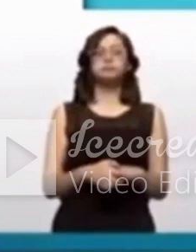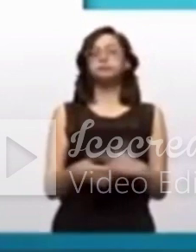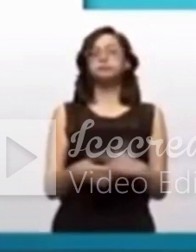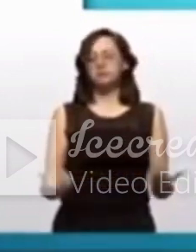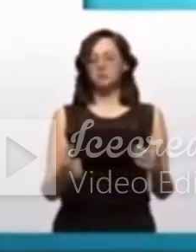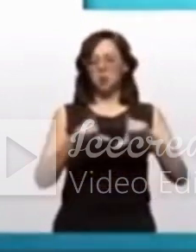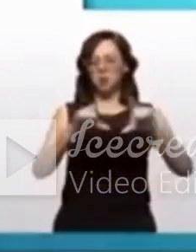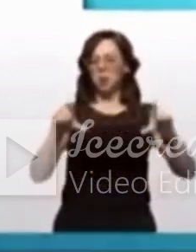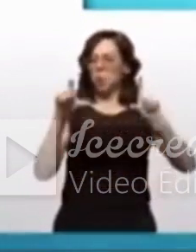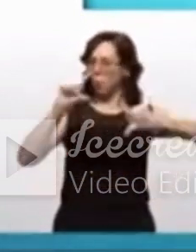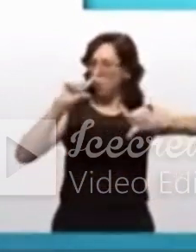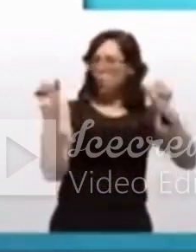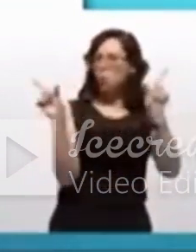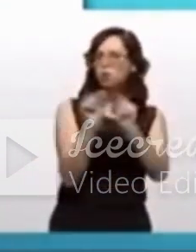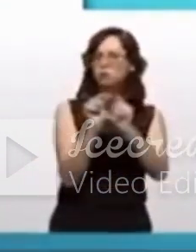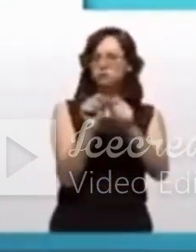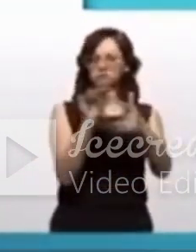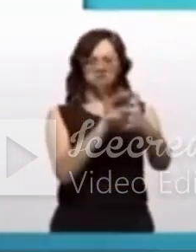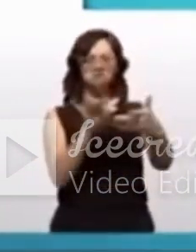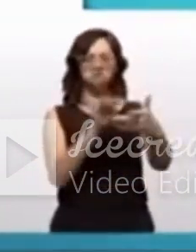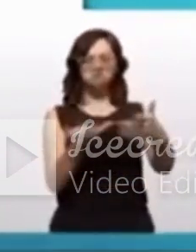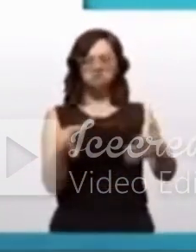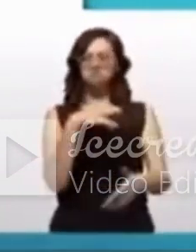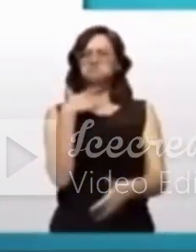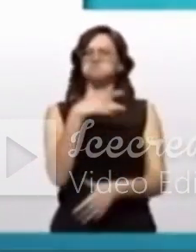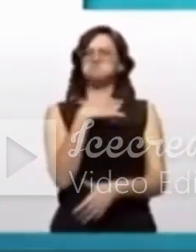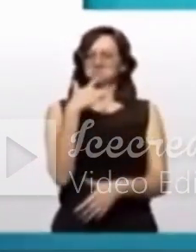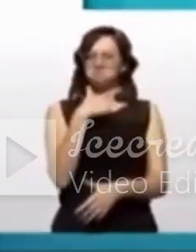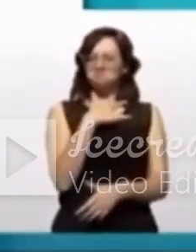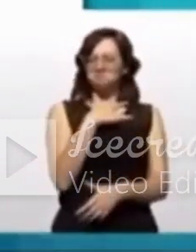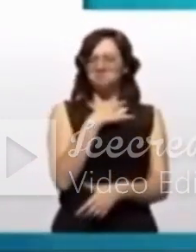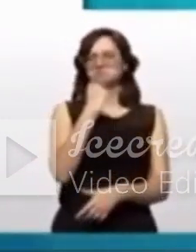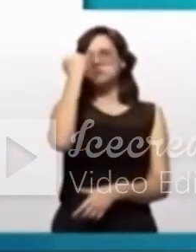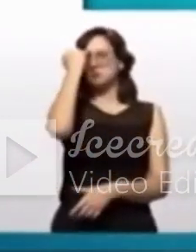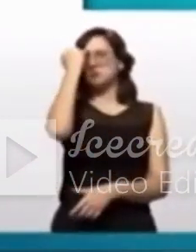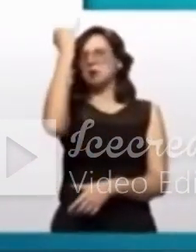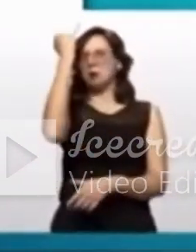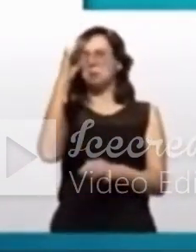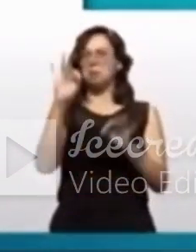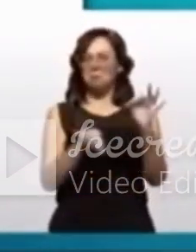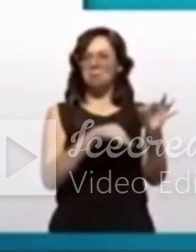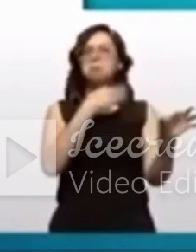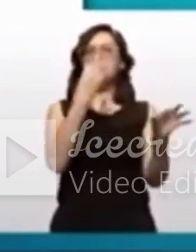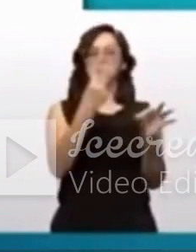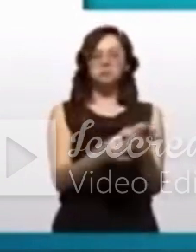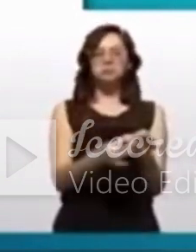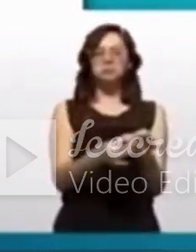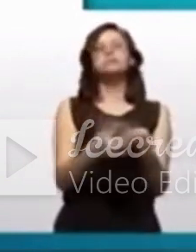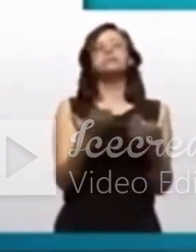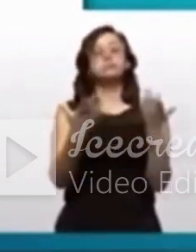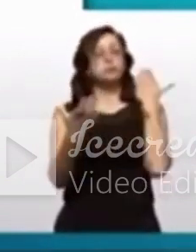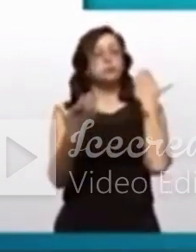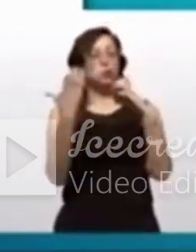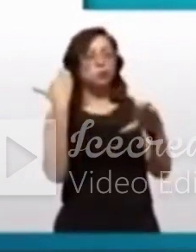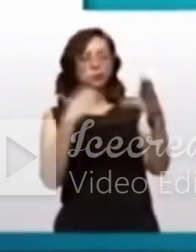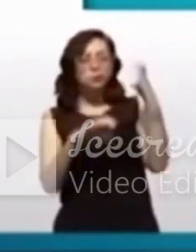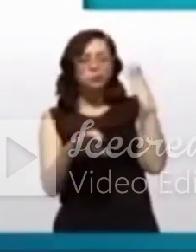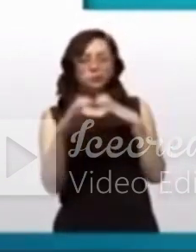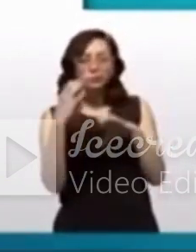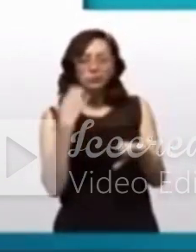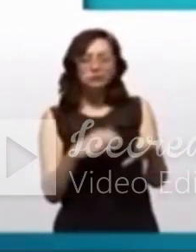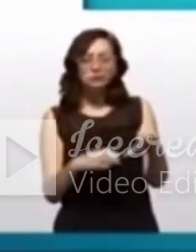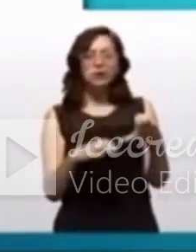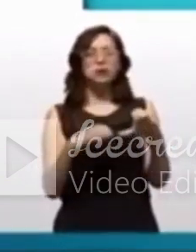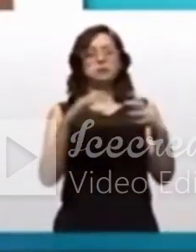una buena sensación de la lectura. Pueden incluir conclusiones y dejar la estructura cerrada. Acabar con comentarios como los que escribieron al